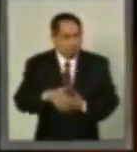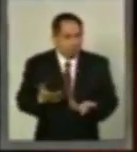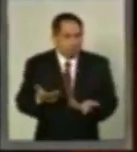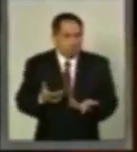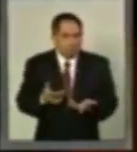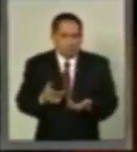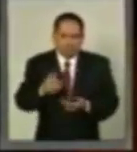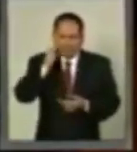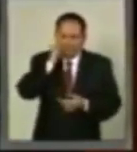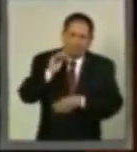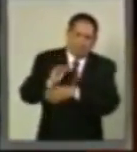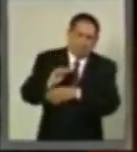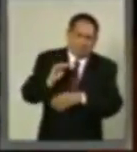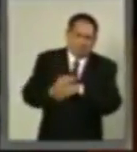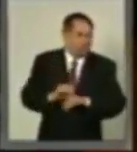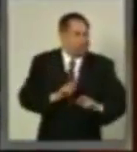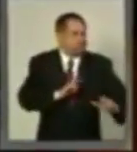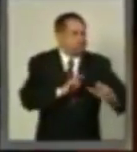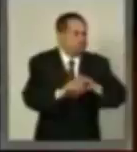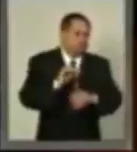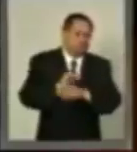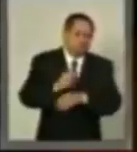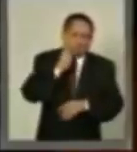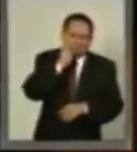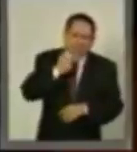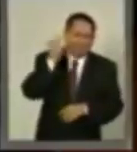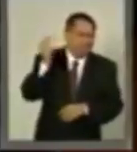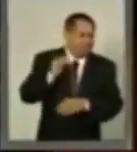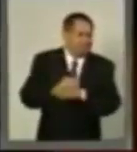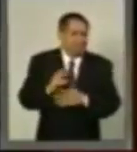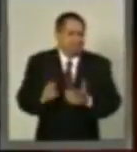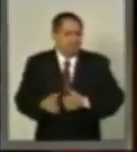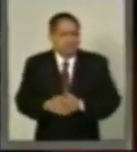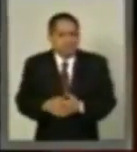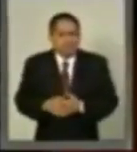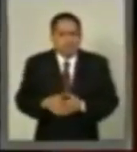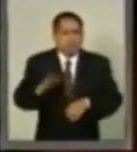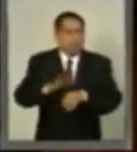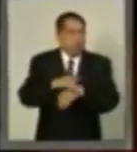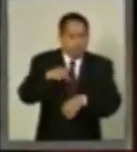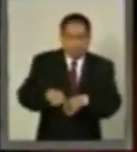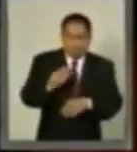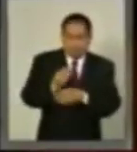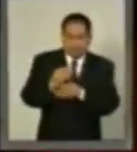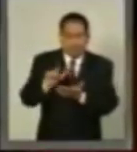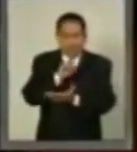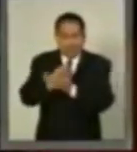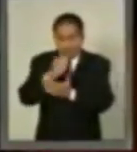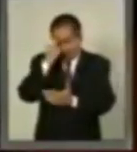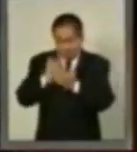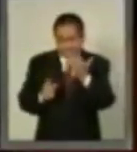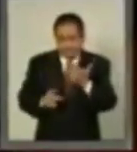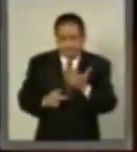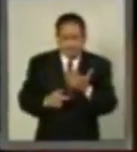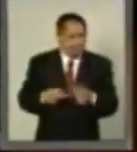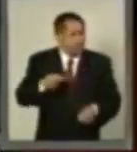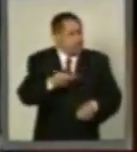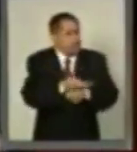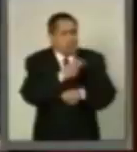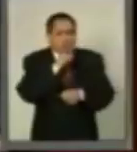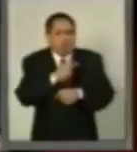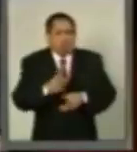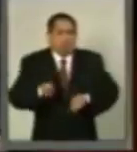rentable violarla que cumplirla. Porque aquí las violaciones a la ley se mantienen en la